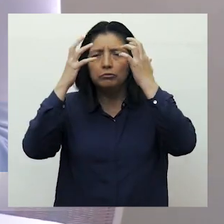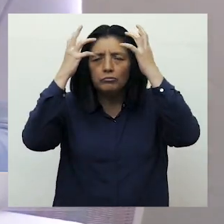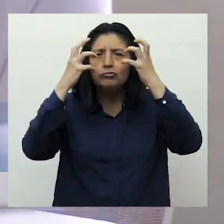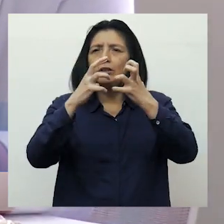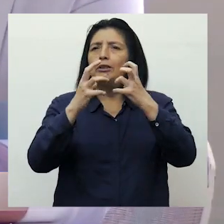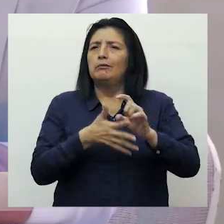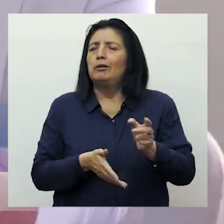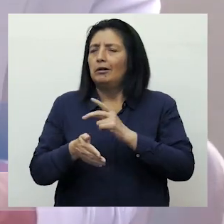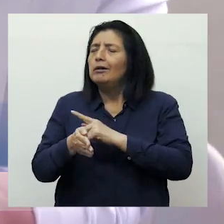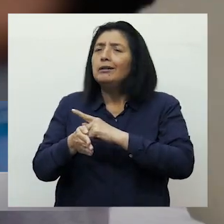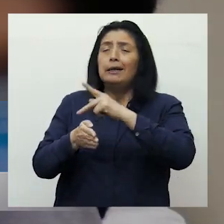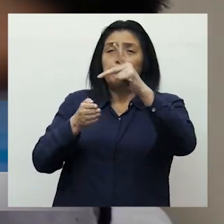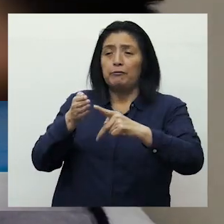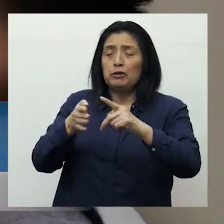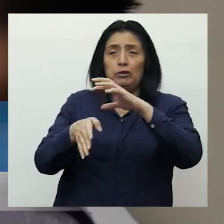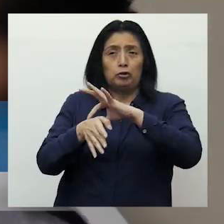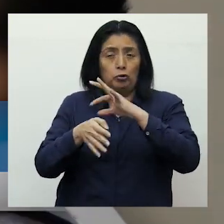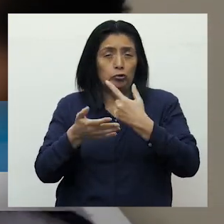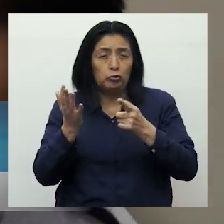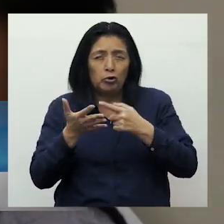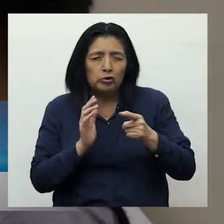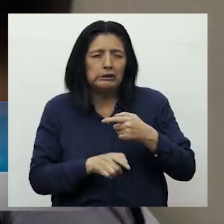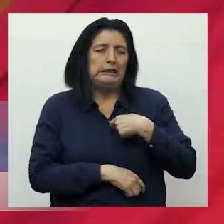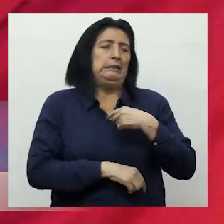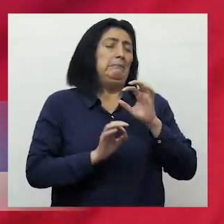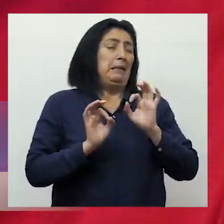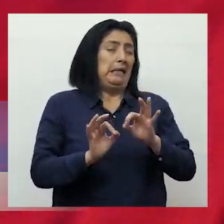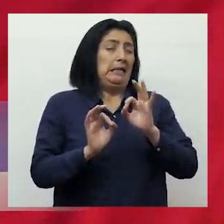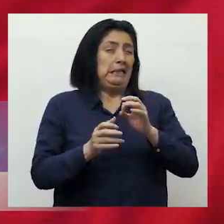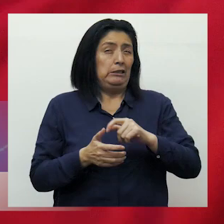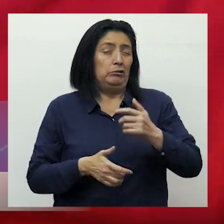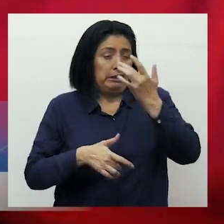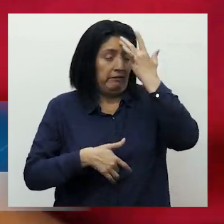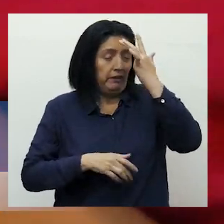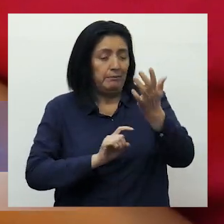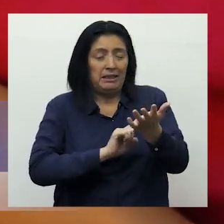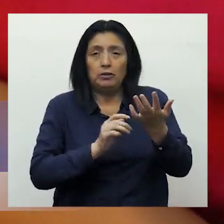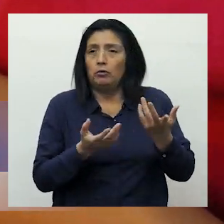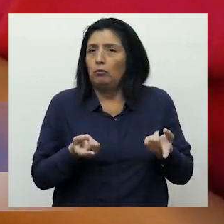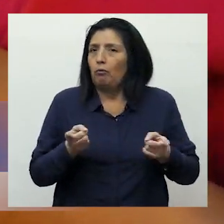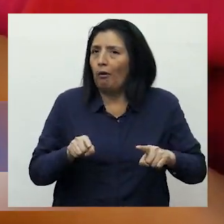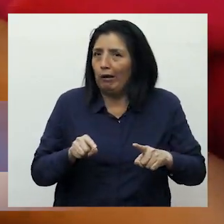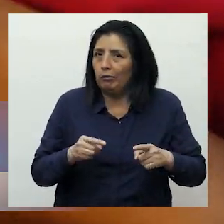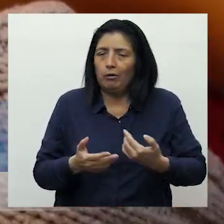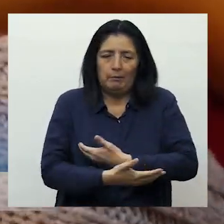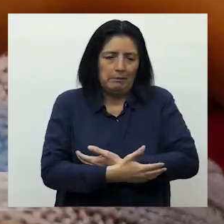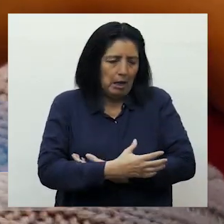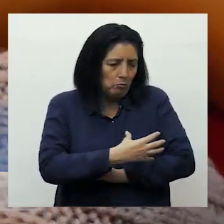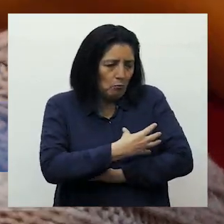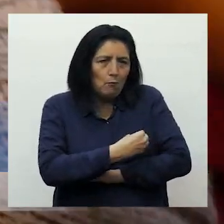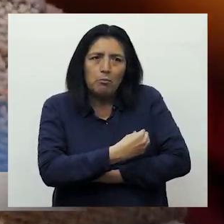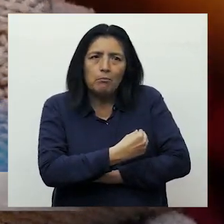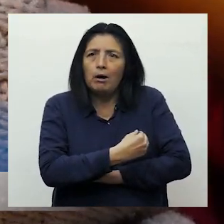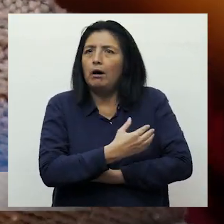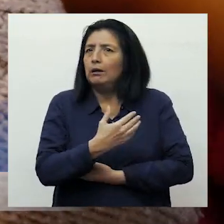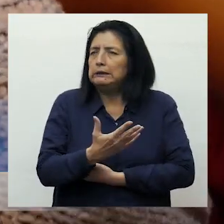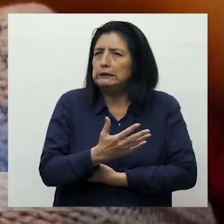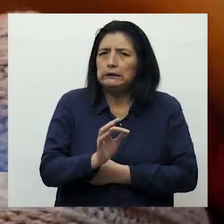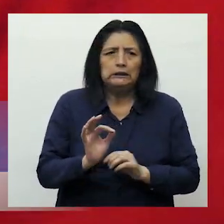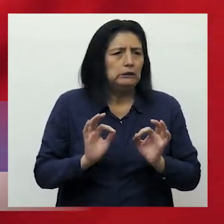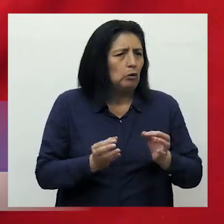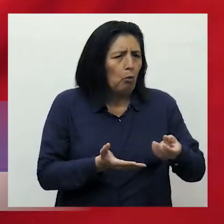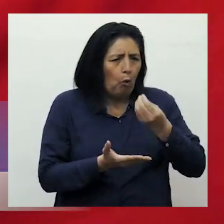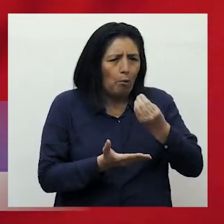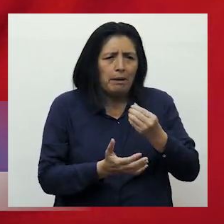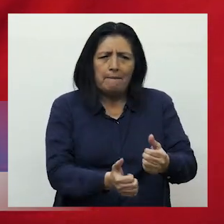La especialista sostiene que los mayores índices de riesgo de anemia se encuentran en la etapa de la lactancia y si no se le da la adecuada